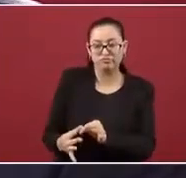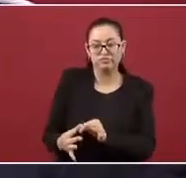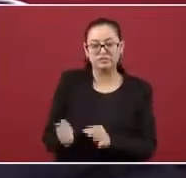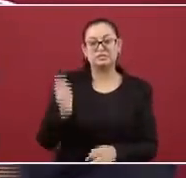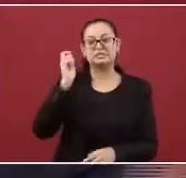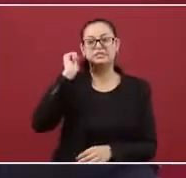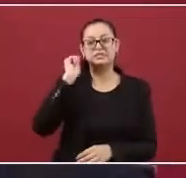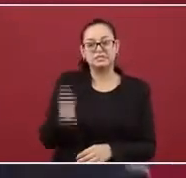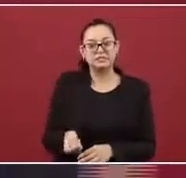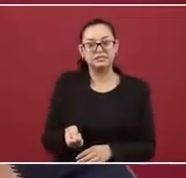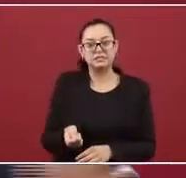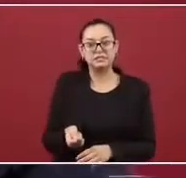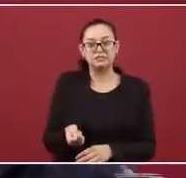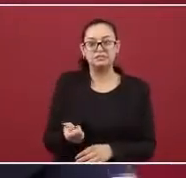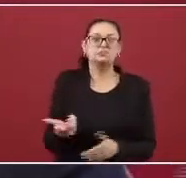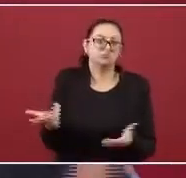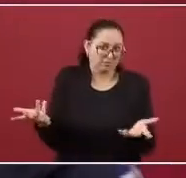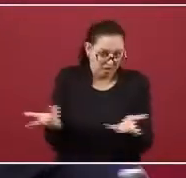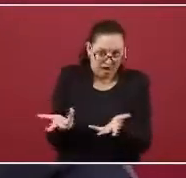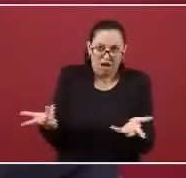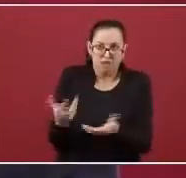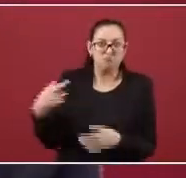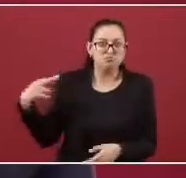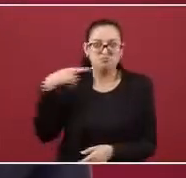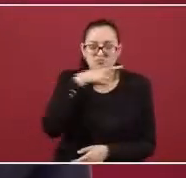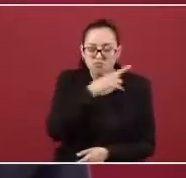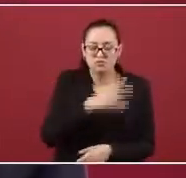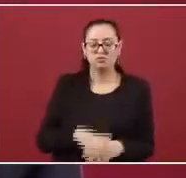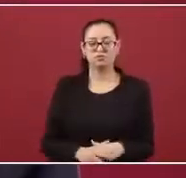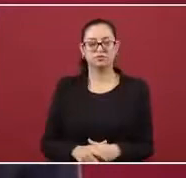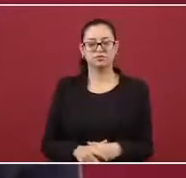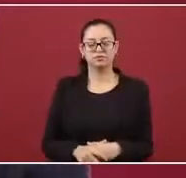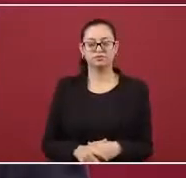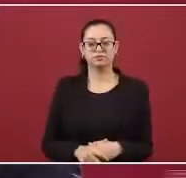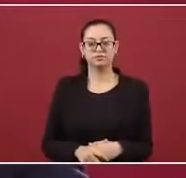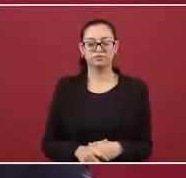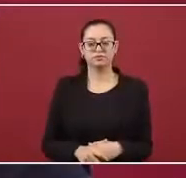Es decir, que se resuelva pronto.